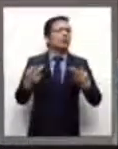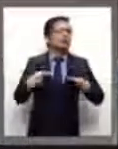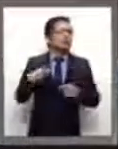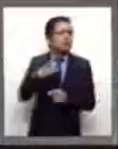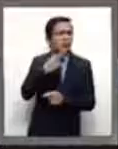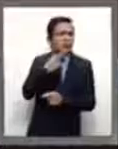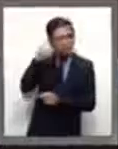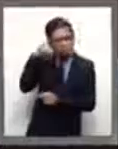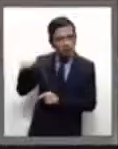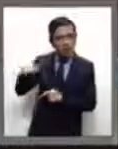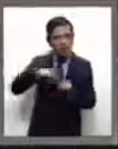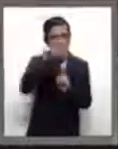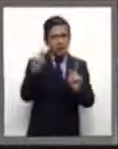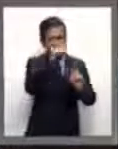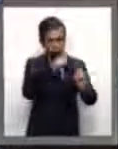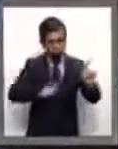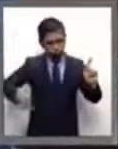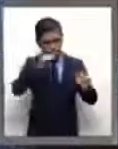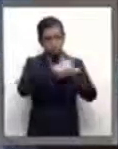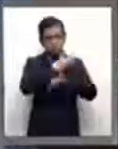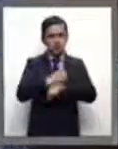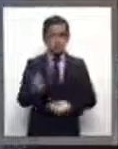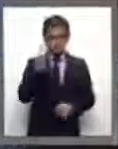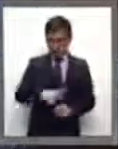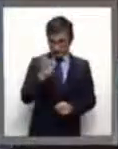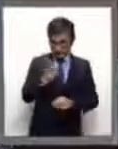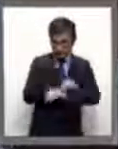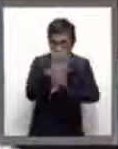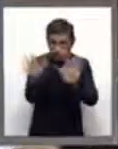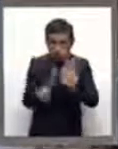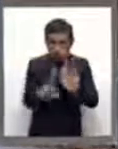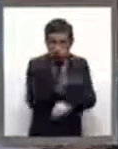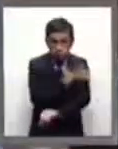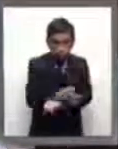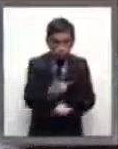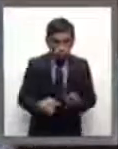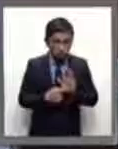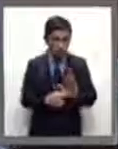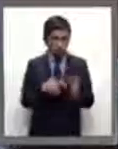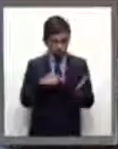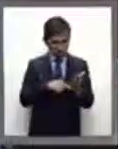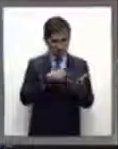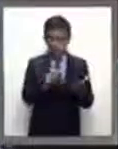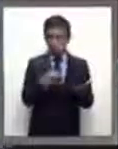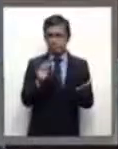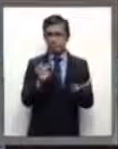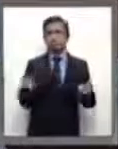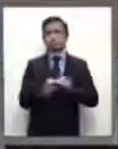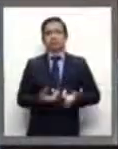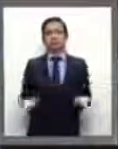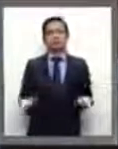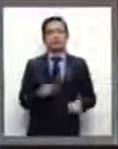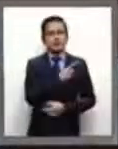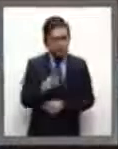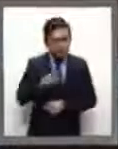las entidades de la Federación. Esta no es la transparencia que se dice aquí, que se presenta en este decreto. Tendremos que